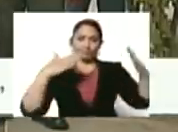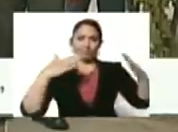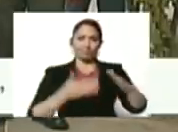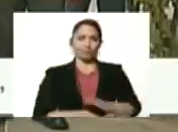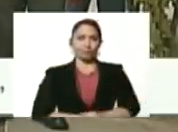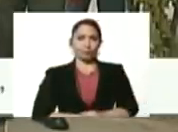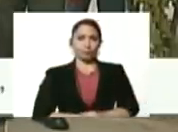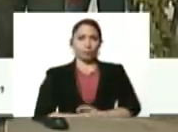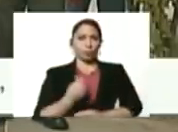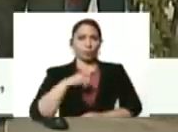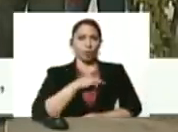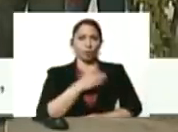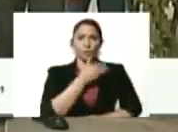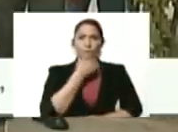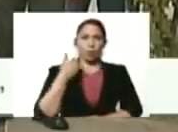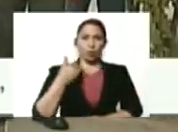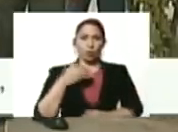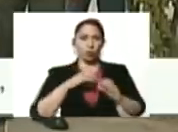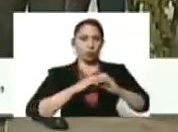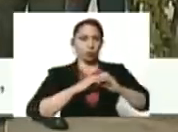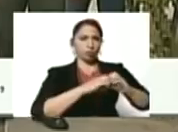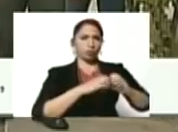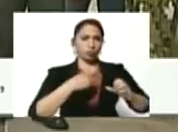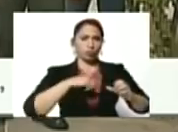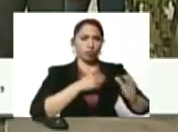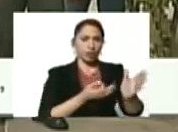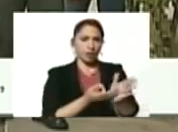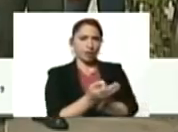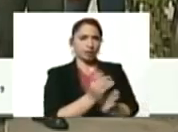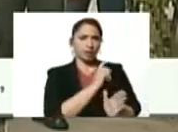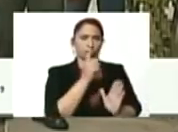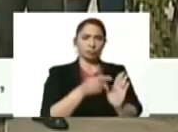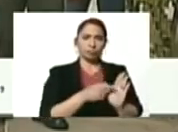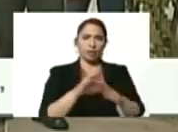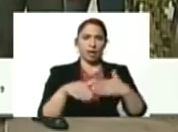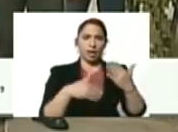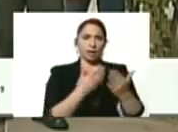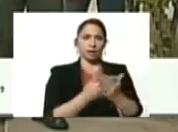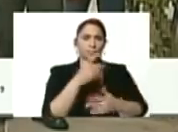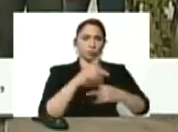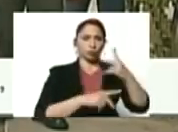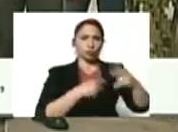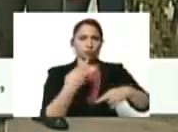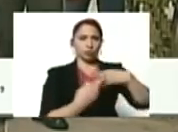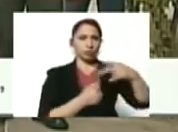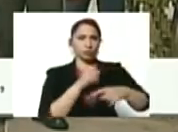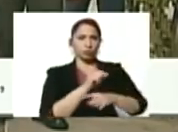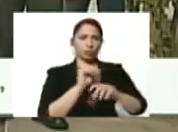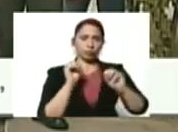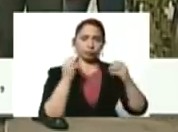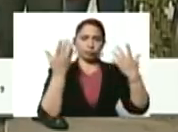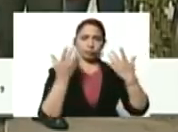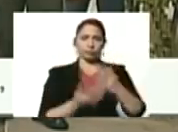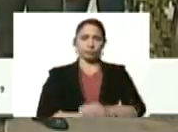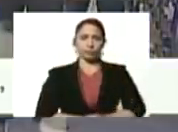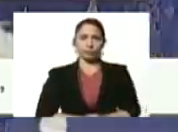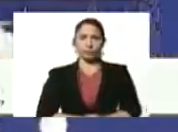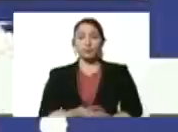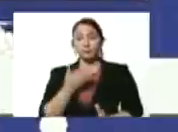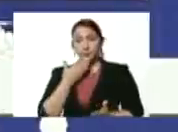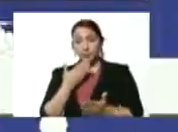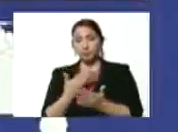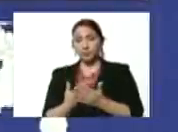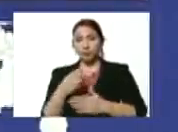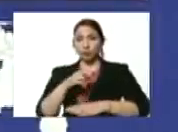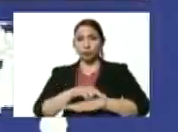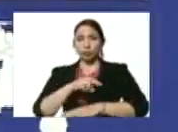con nuestro mejor corazón y con nuestra lealtad absoluta hacia el proceso revolucionario. Venceremos, presidente. Muchas gracias al